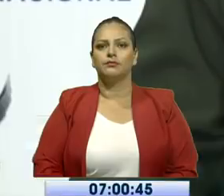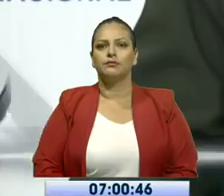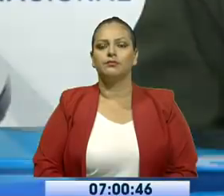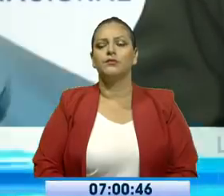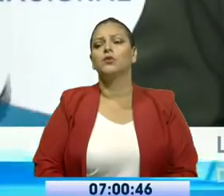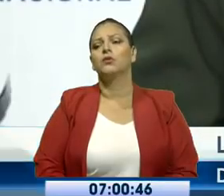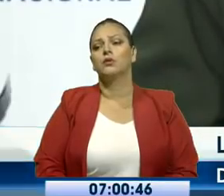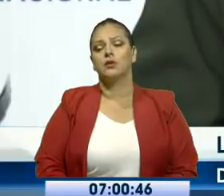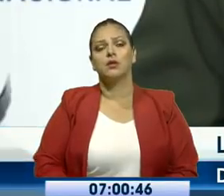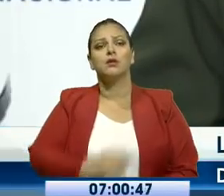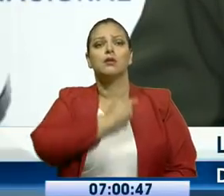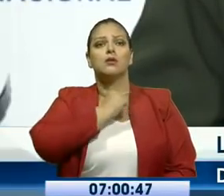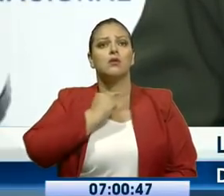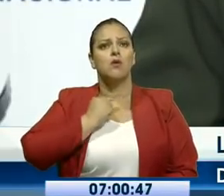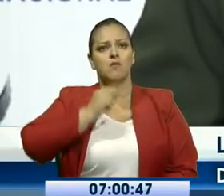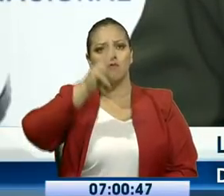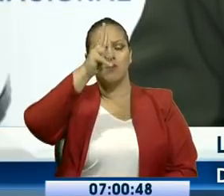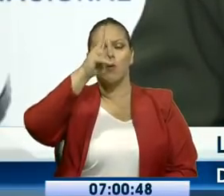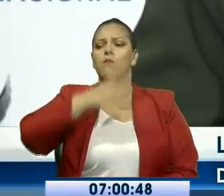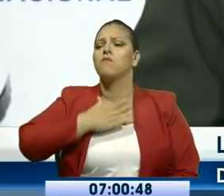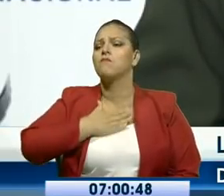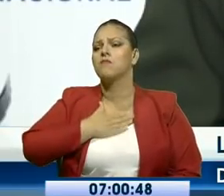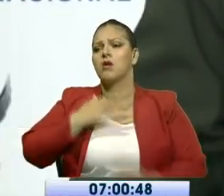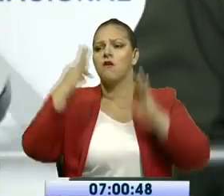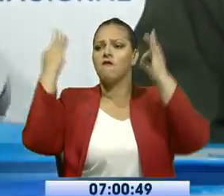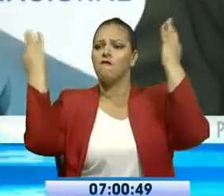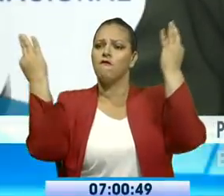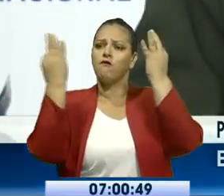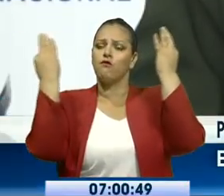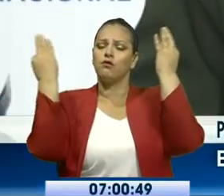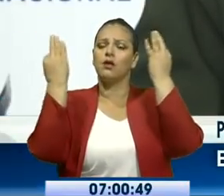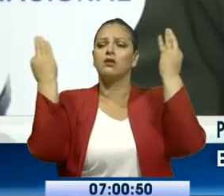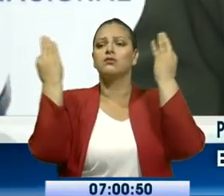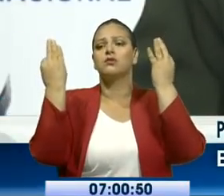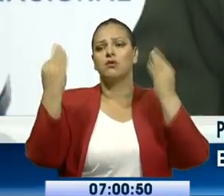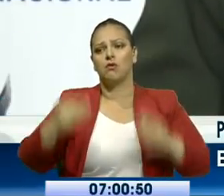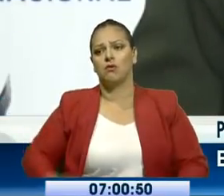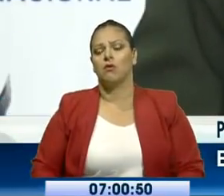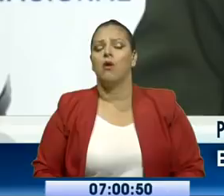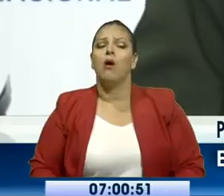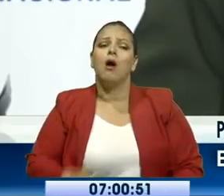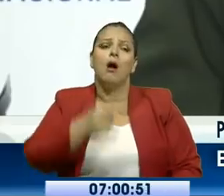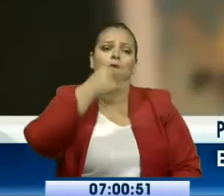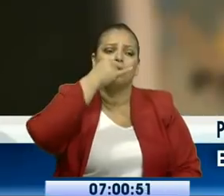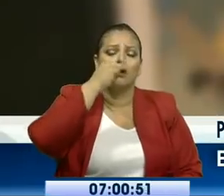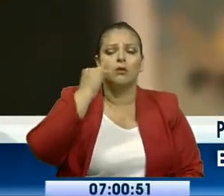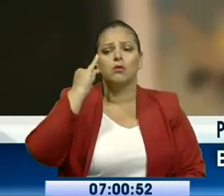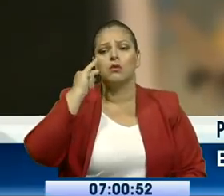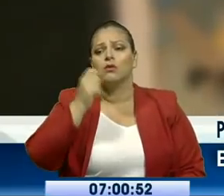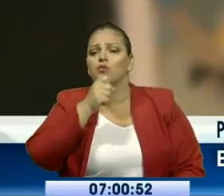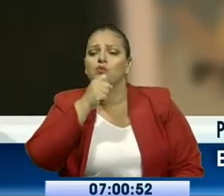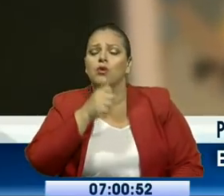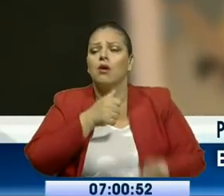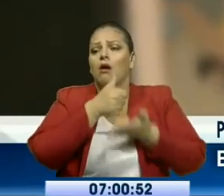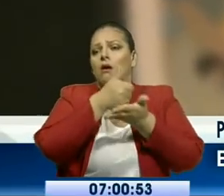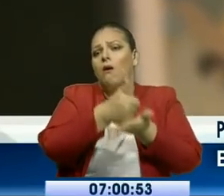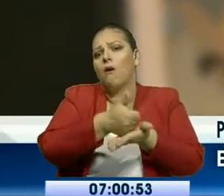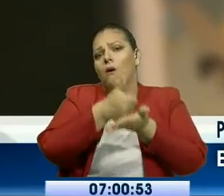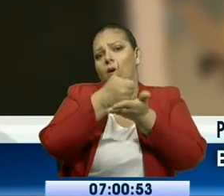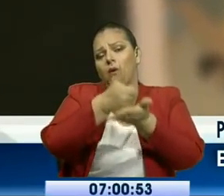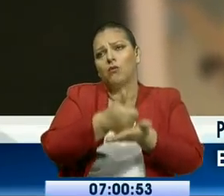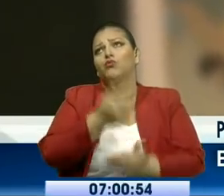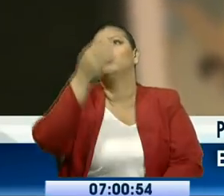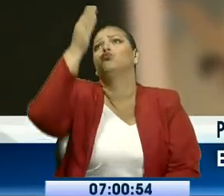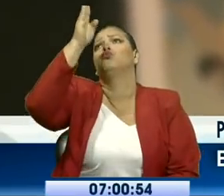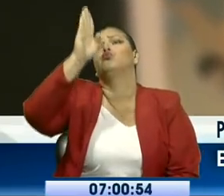administrador de la Fundación Visión Esperanza de la Calle y Adulto Mayor. Al parecer utilizaba la palabra de